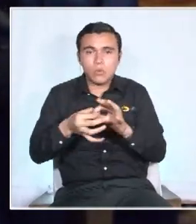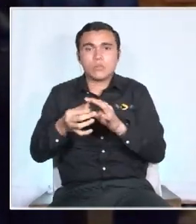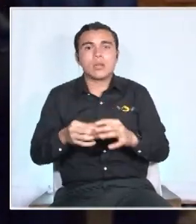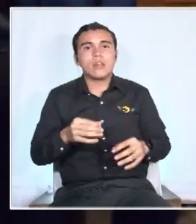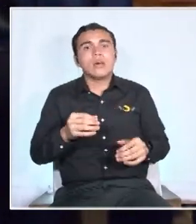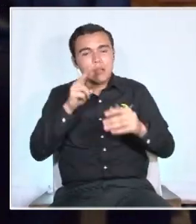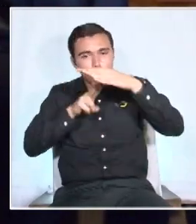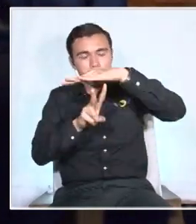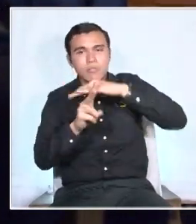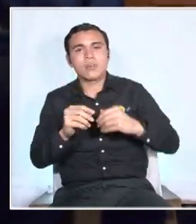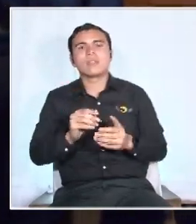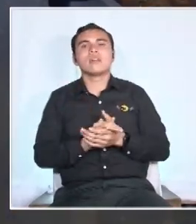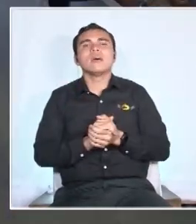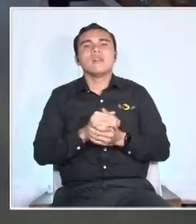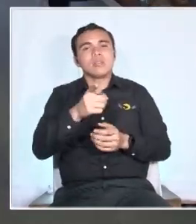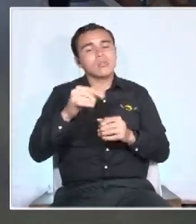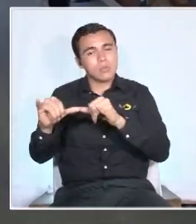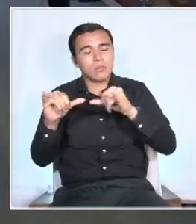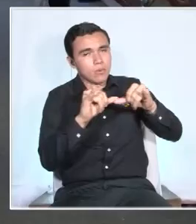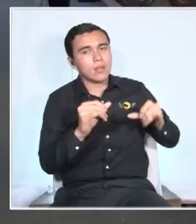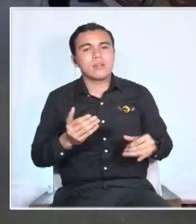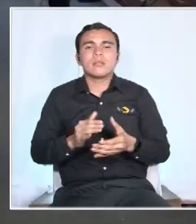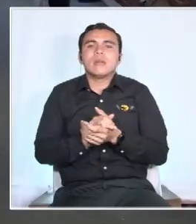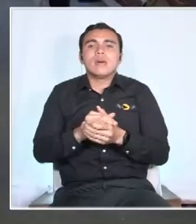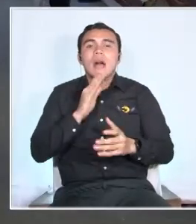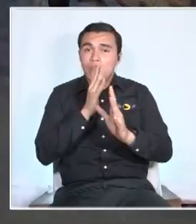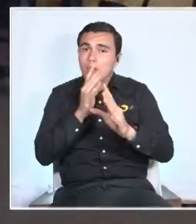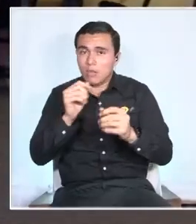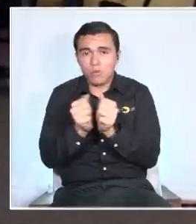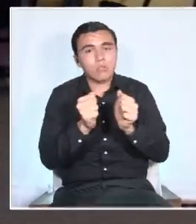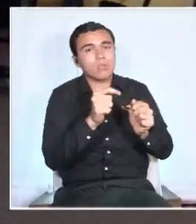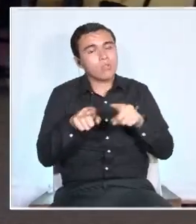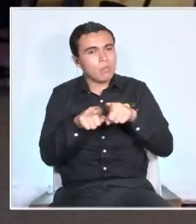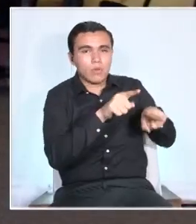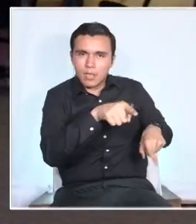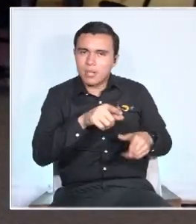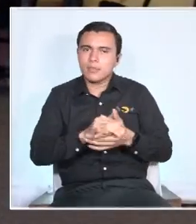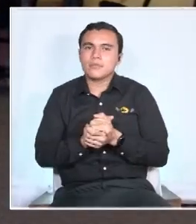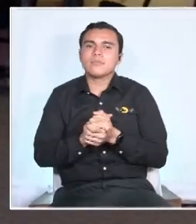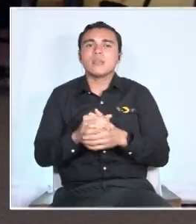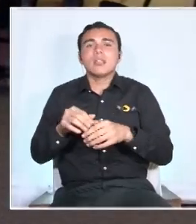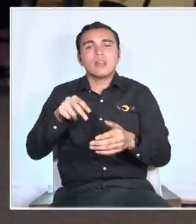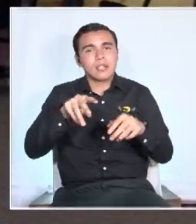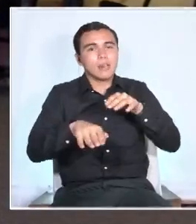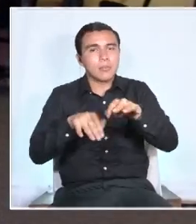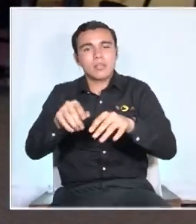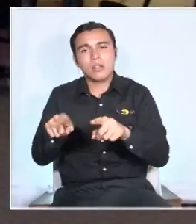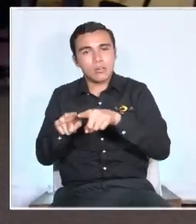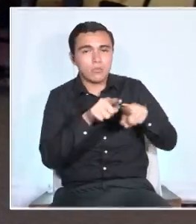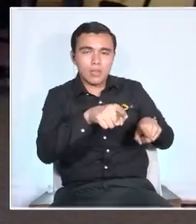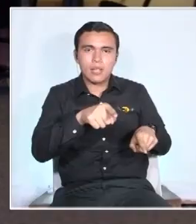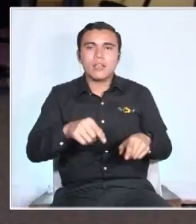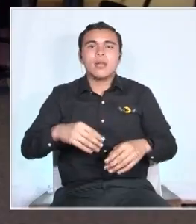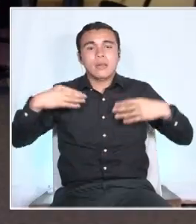profeta Gladys, usted va a ser igual que ella. Usted va a hablar como ella, usted va a interceder como ella, usted hasta va a caminar como ella, usted